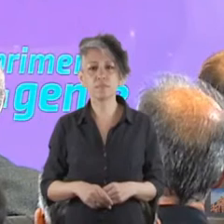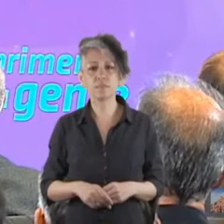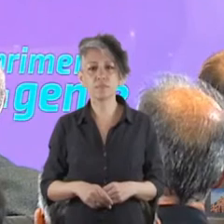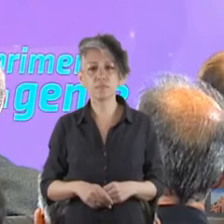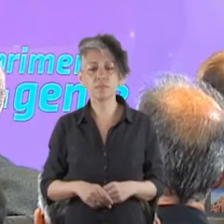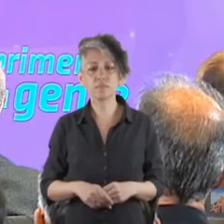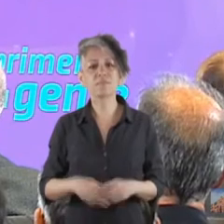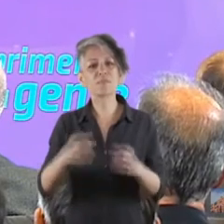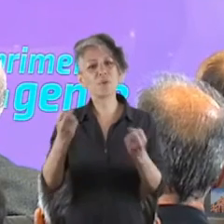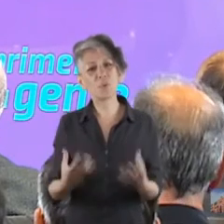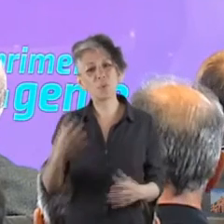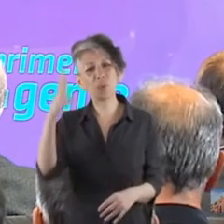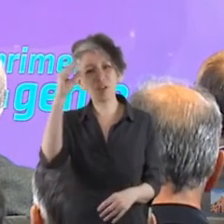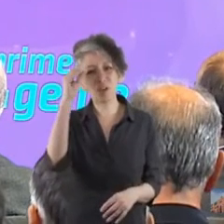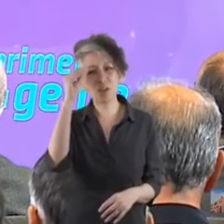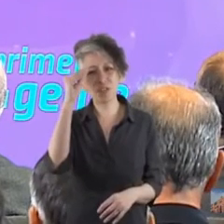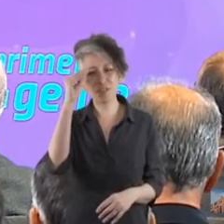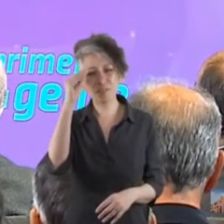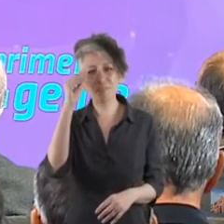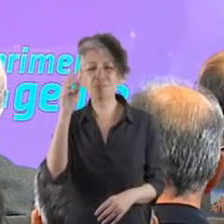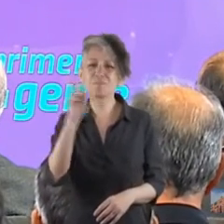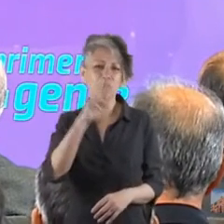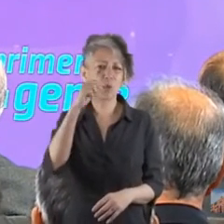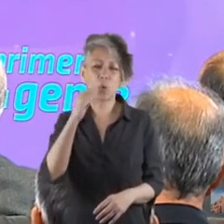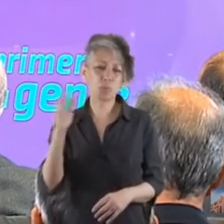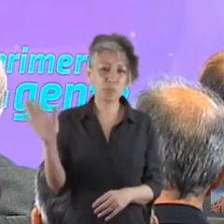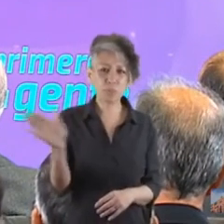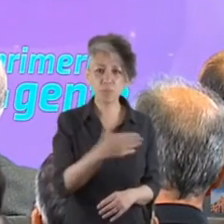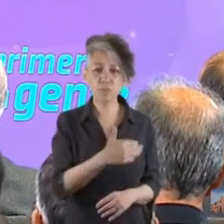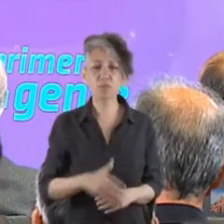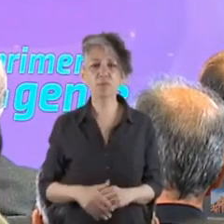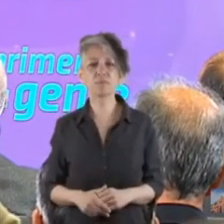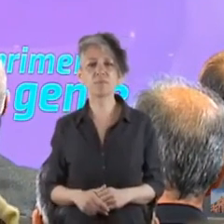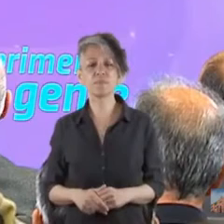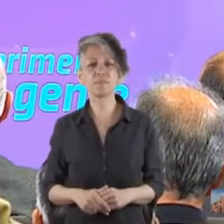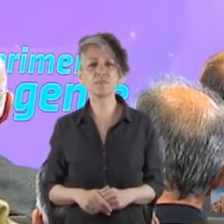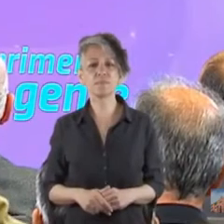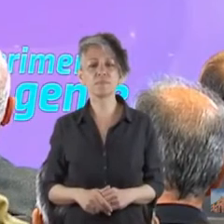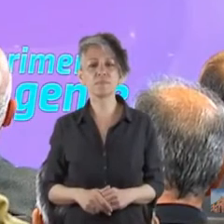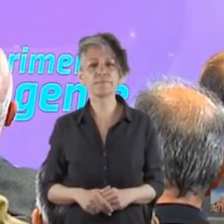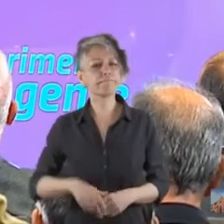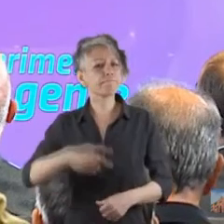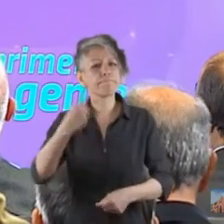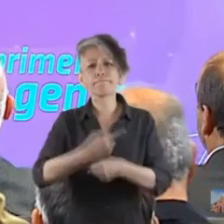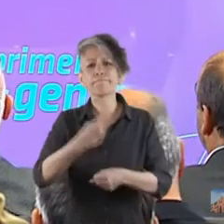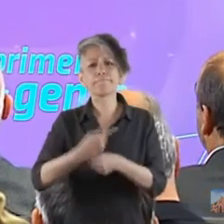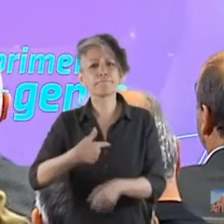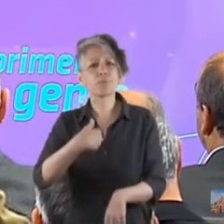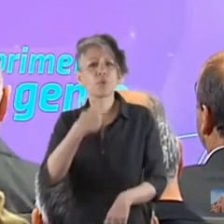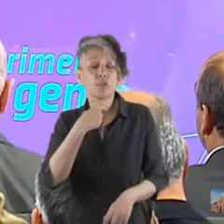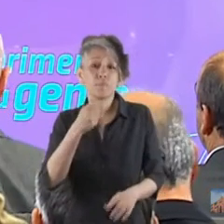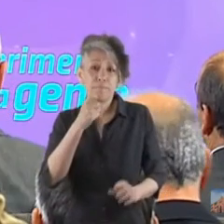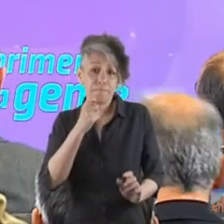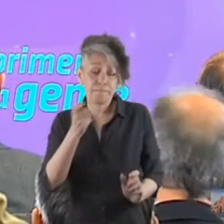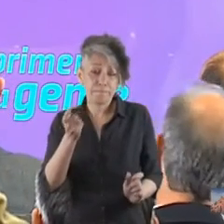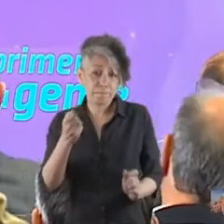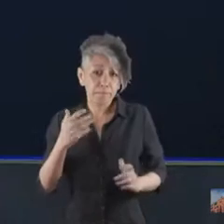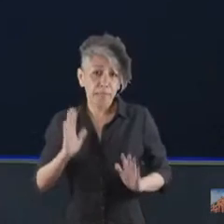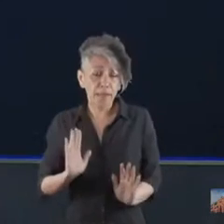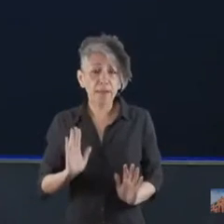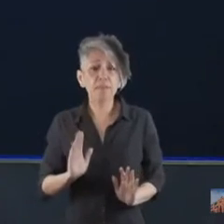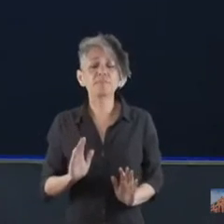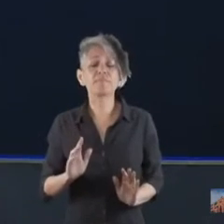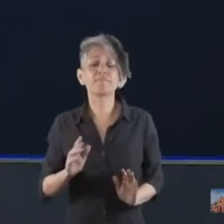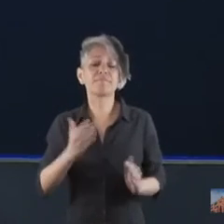muy buenas noches a todos y todas quiero en primer lugar hacer si me permiten una serie de